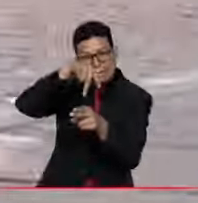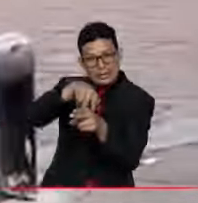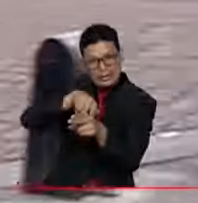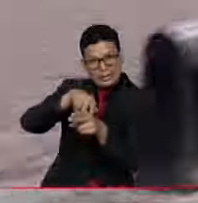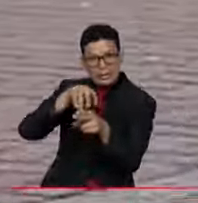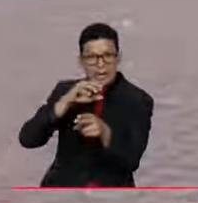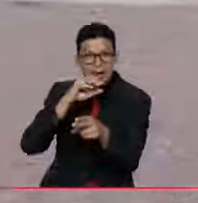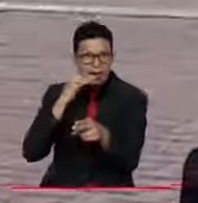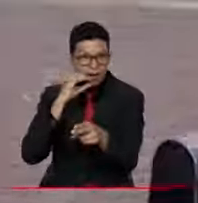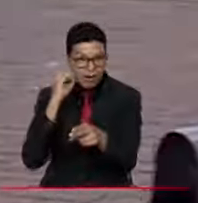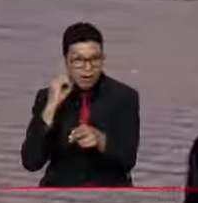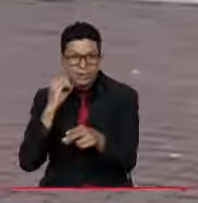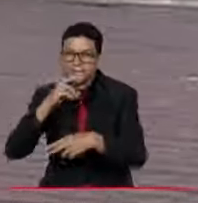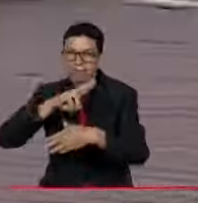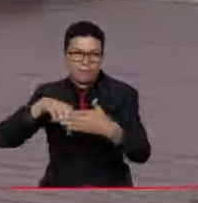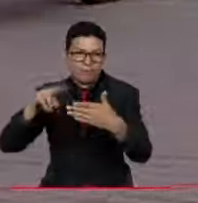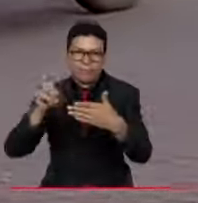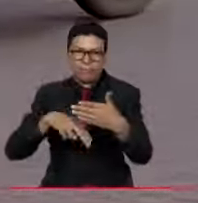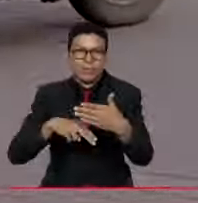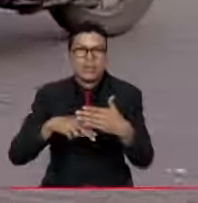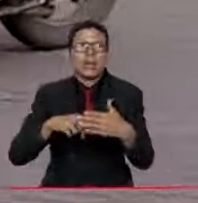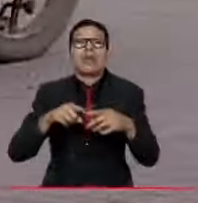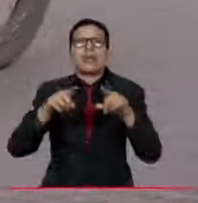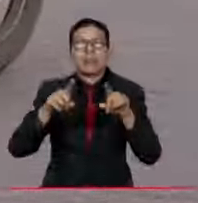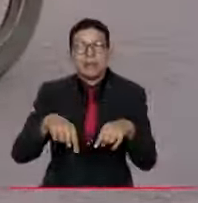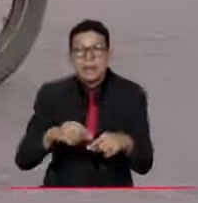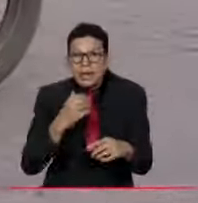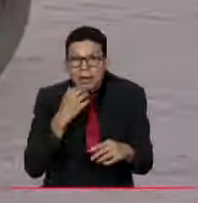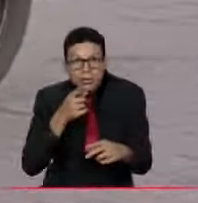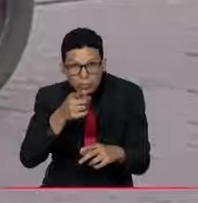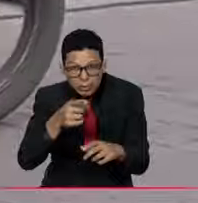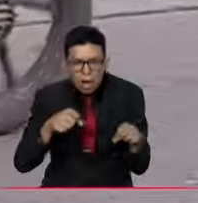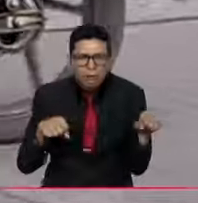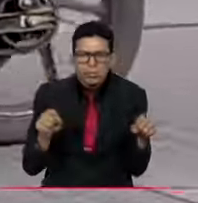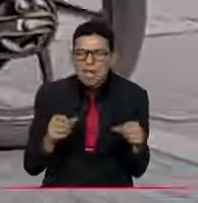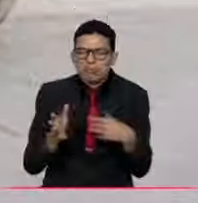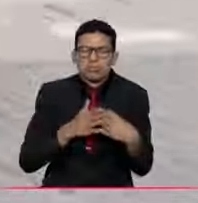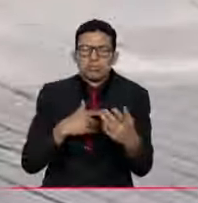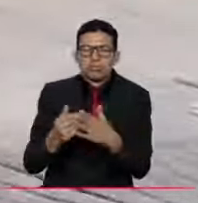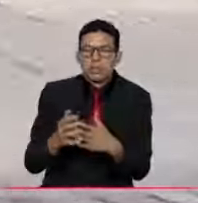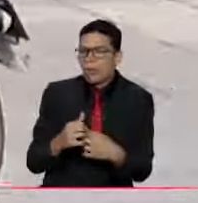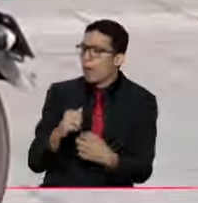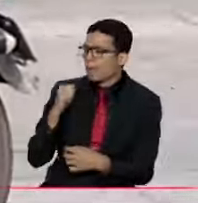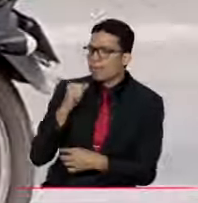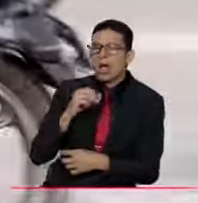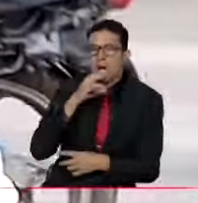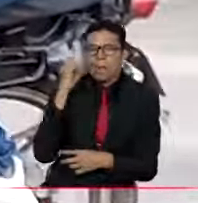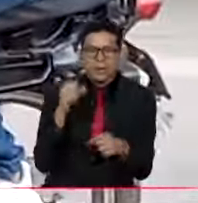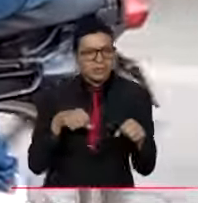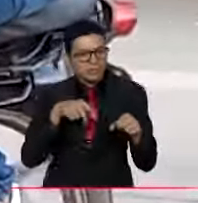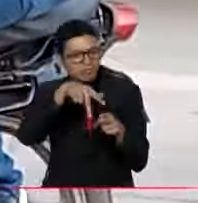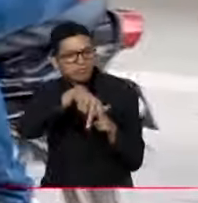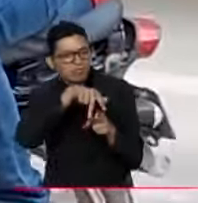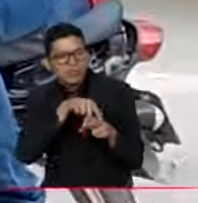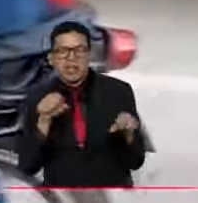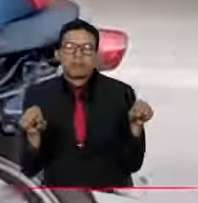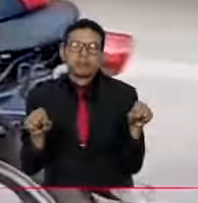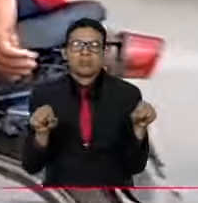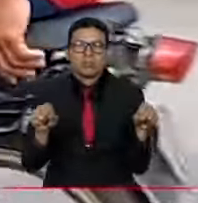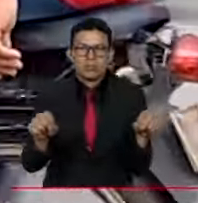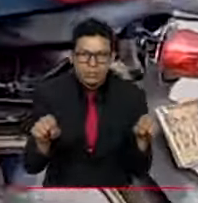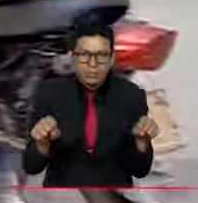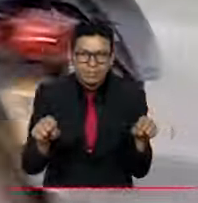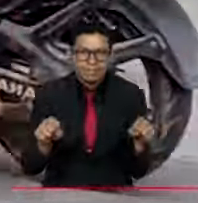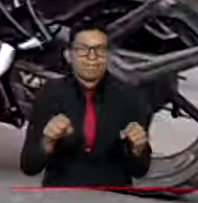domingo en prohibir la movilización de motocicletas desde las 11 de la noche hasta las 5 de la mañana.